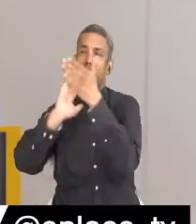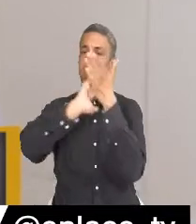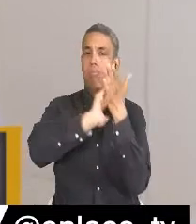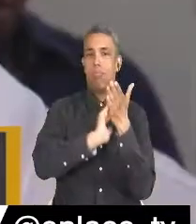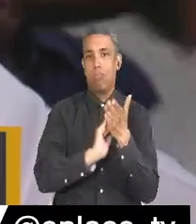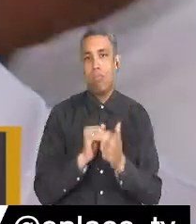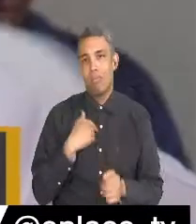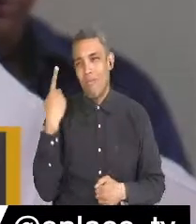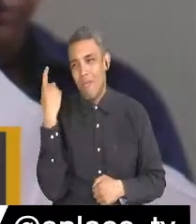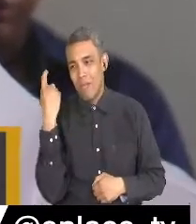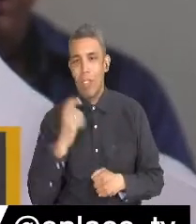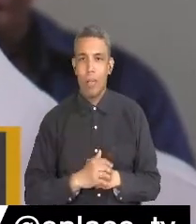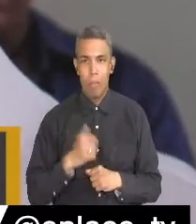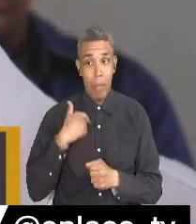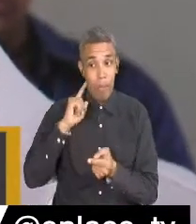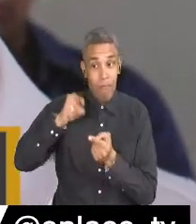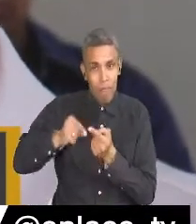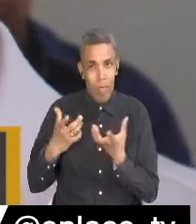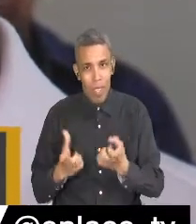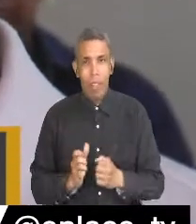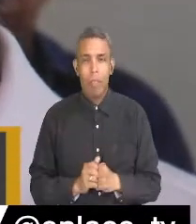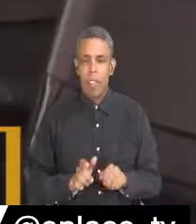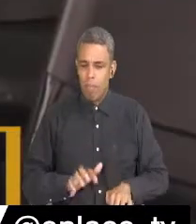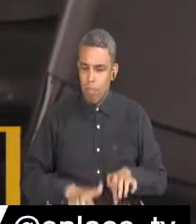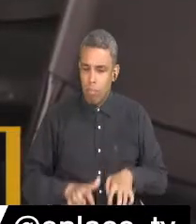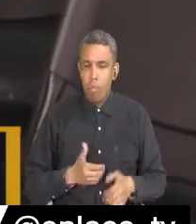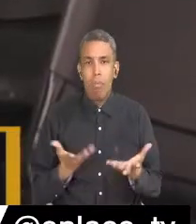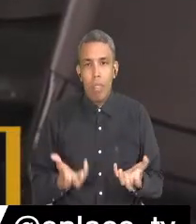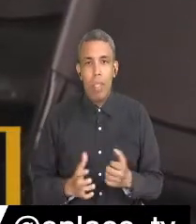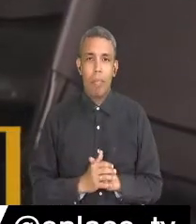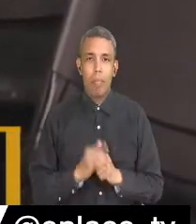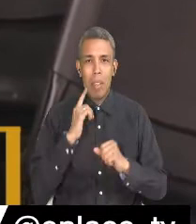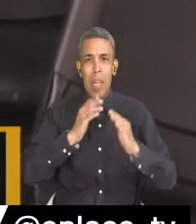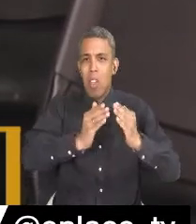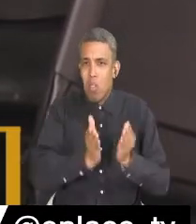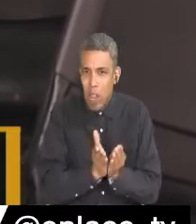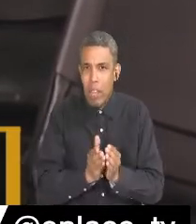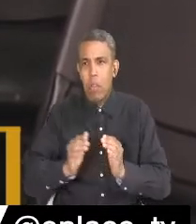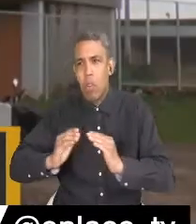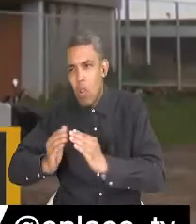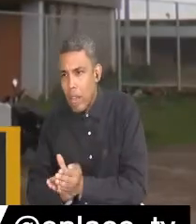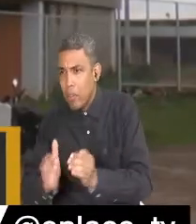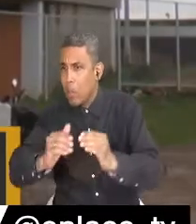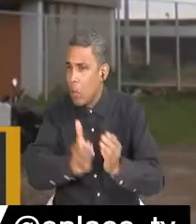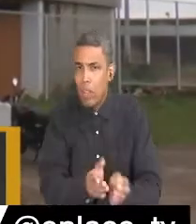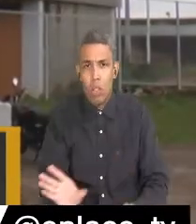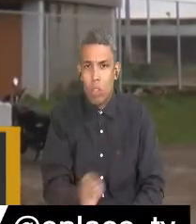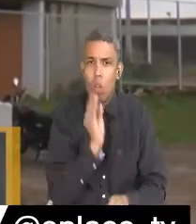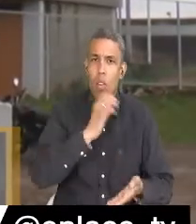el megacolegio. El propósito de la administración municipal es habilitar en todos los colegios este tipo de cocinas para procesar directamente el alimento allí.